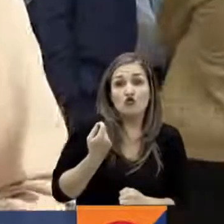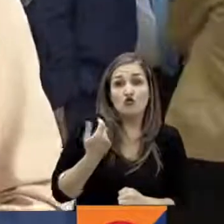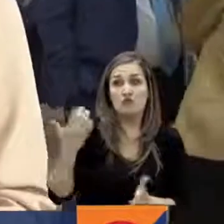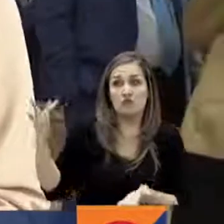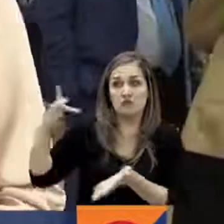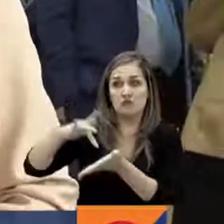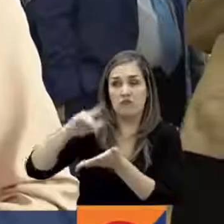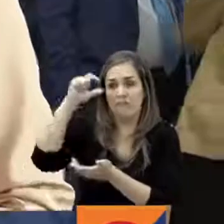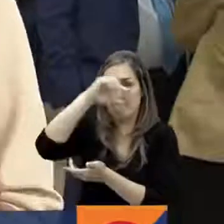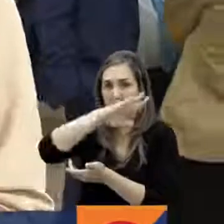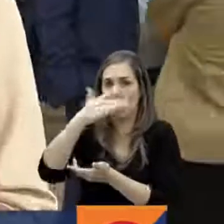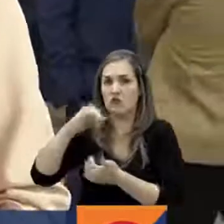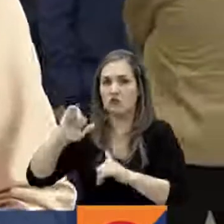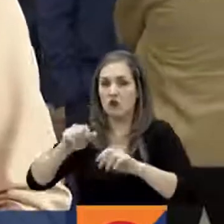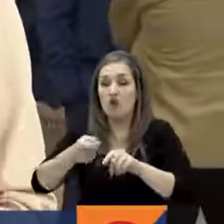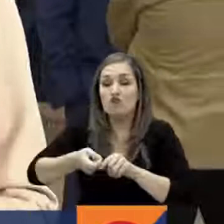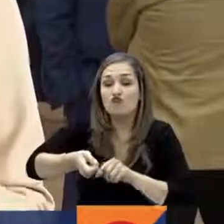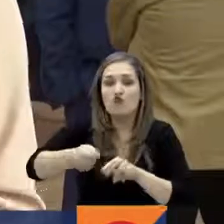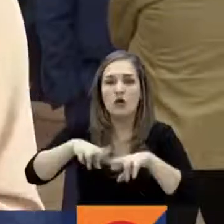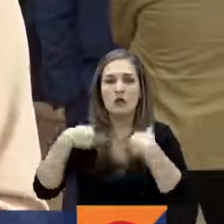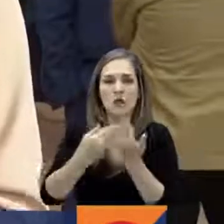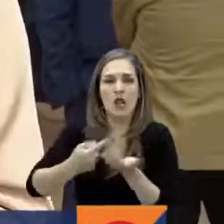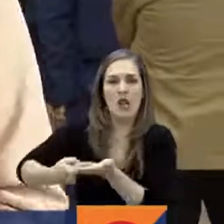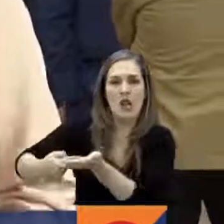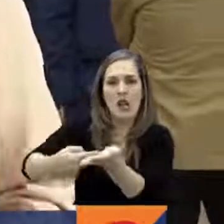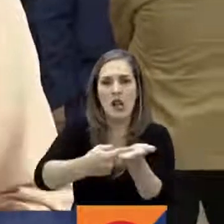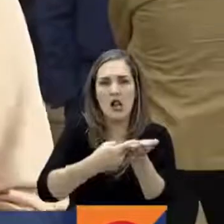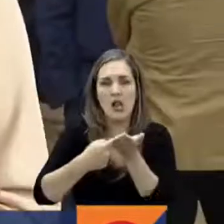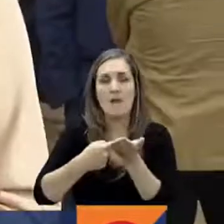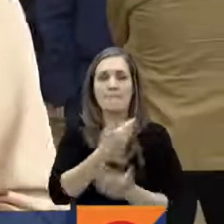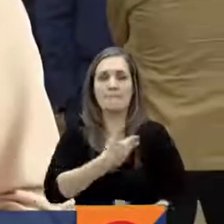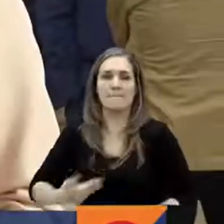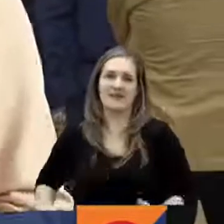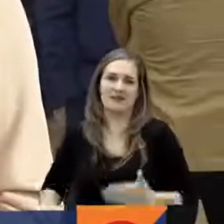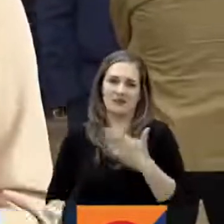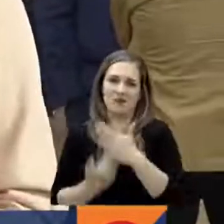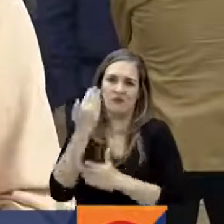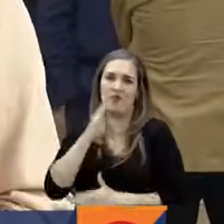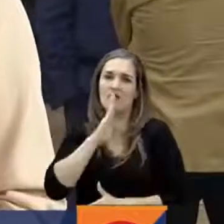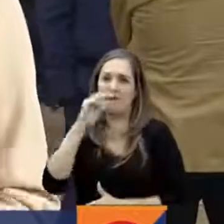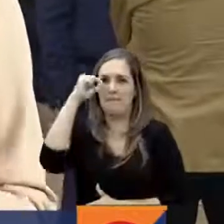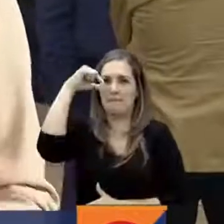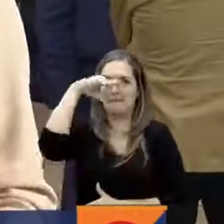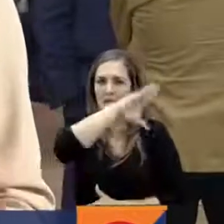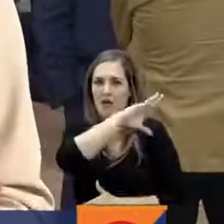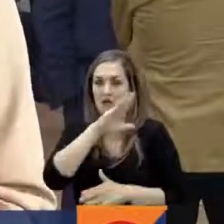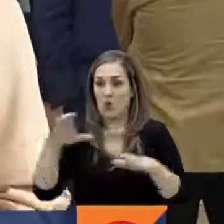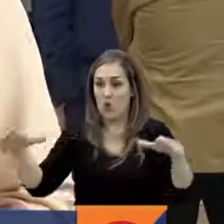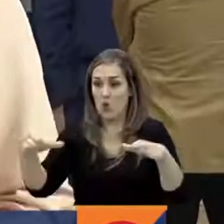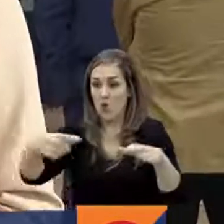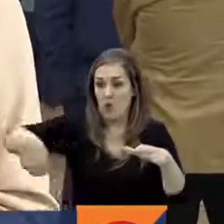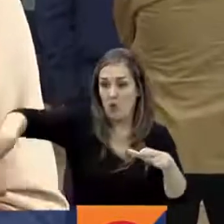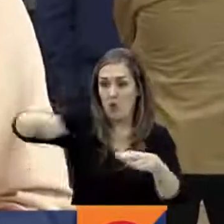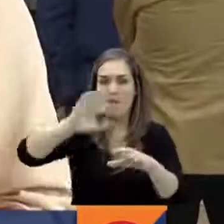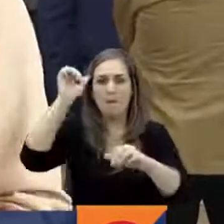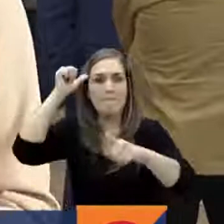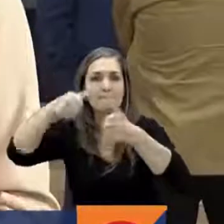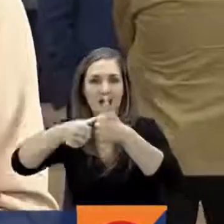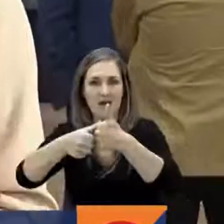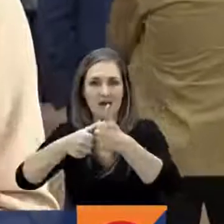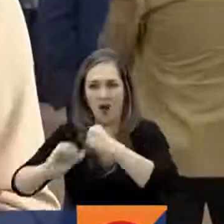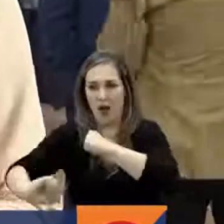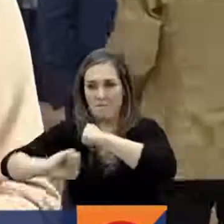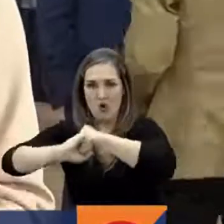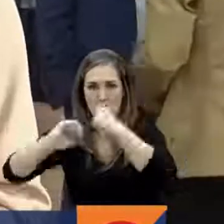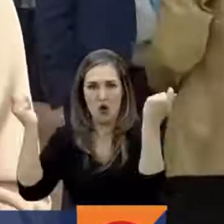electo, la primera reunión del presidente electo de los colombianos, Gustavo Petro, con todas las personas que lo acompañaron en su campaña. Asimismo, también estarán